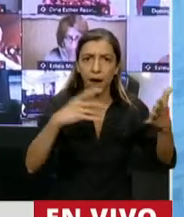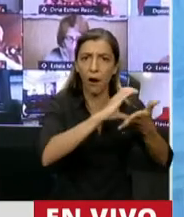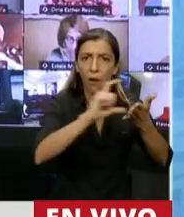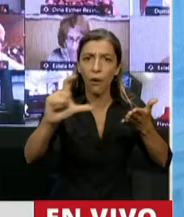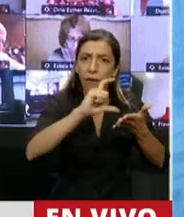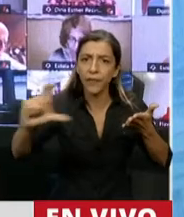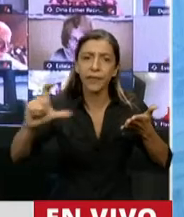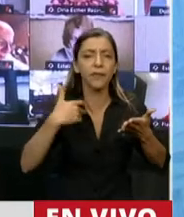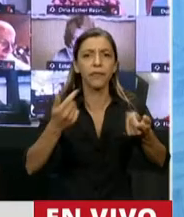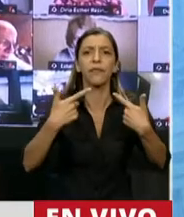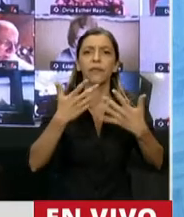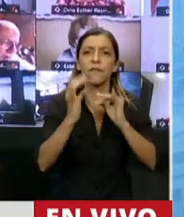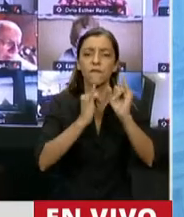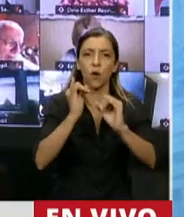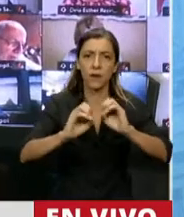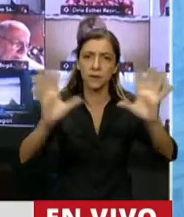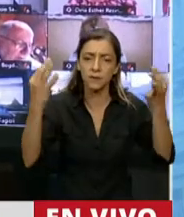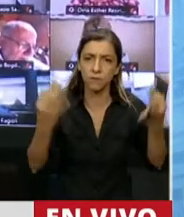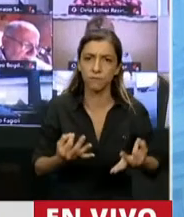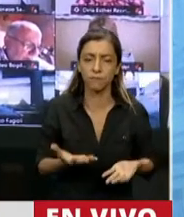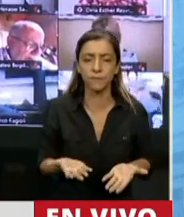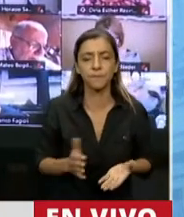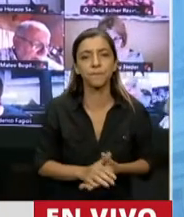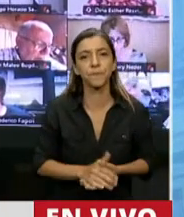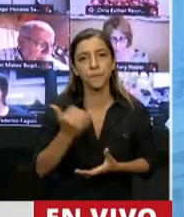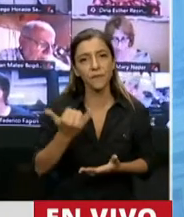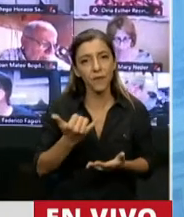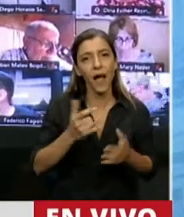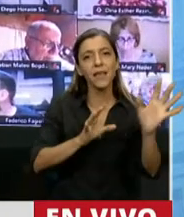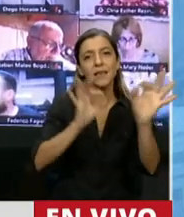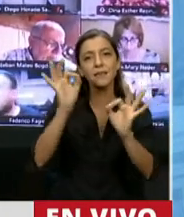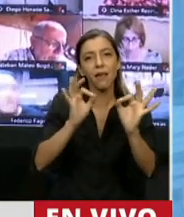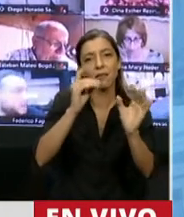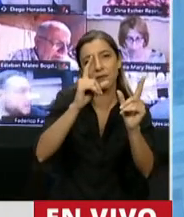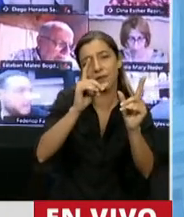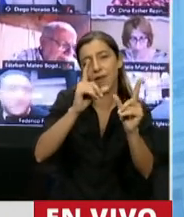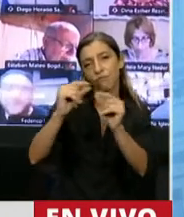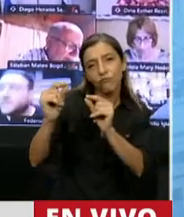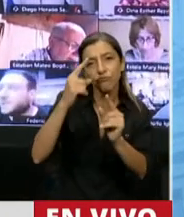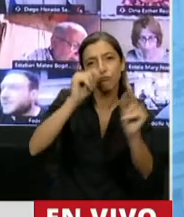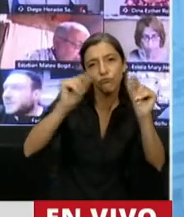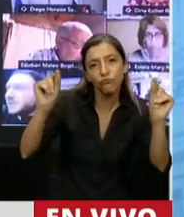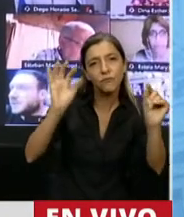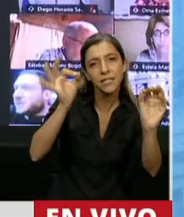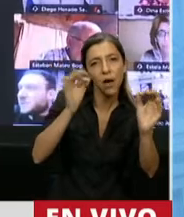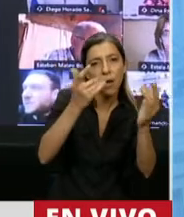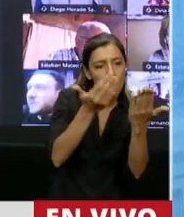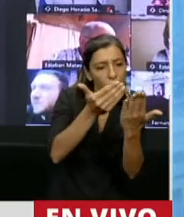No puede ser, señor presidente, que con toda esta evidencia todavía en la Argentina no pudimos